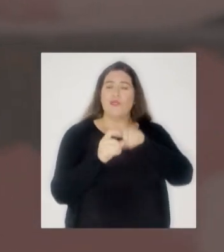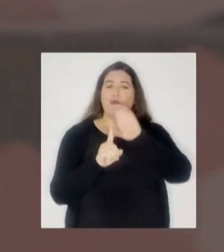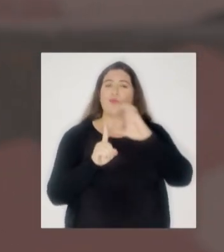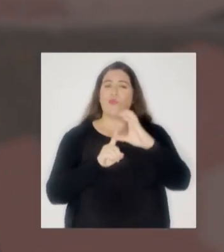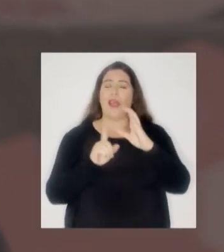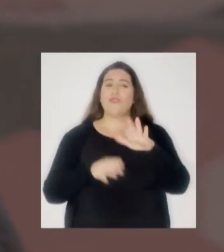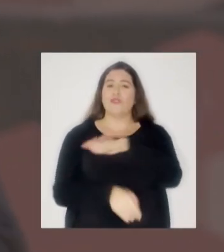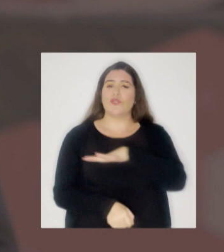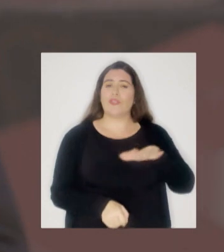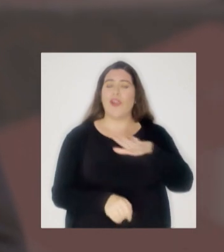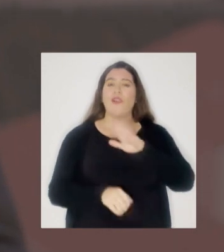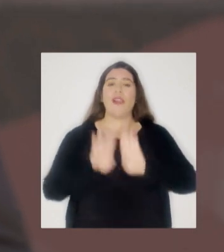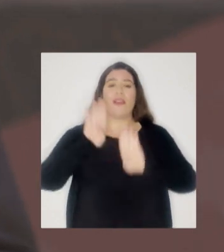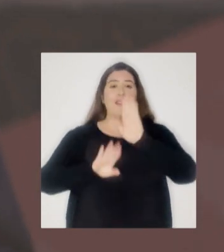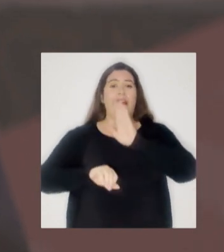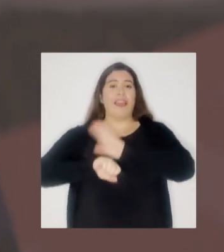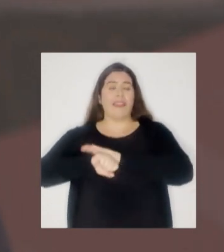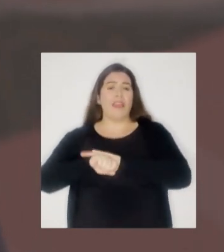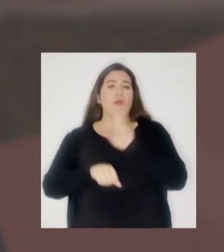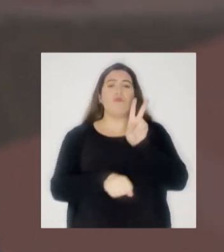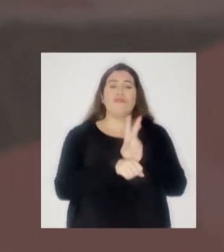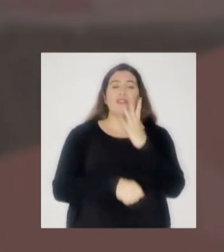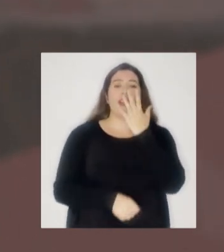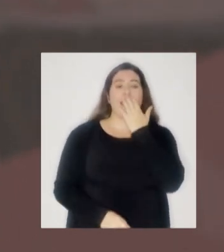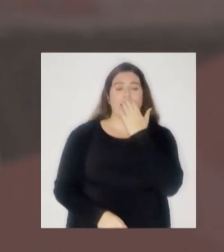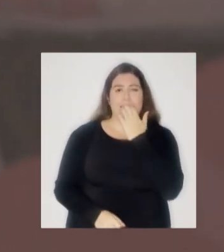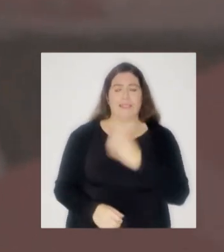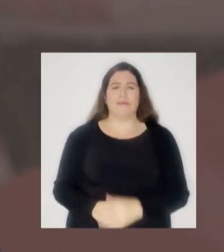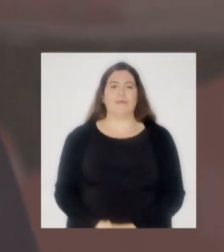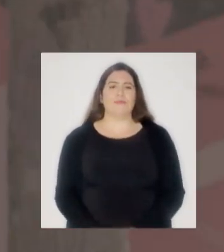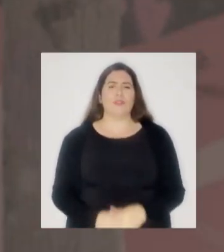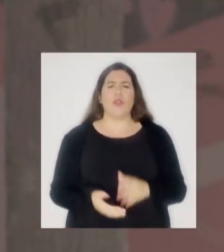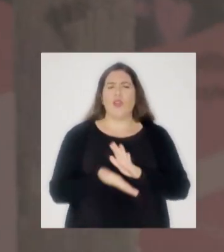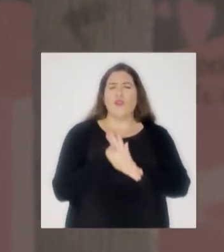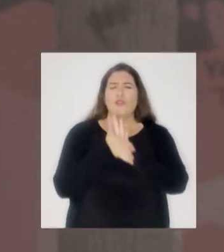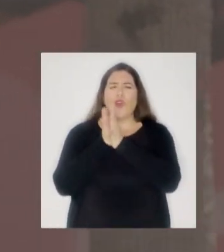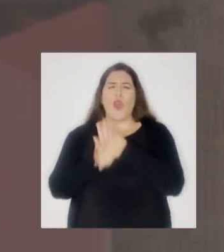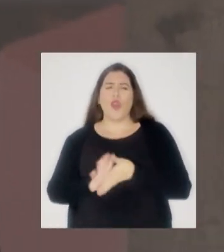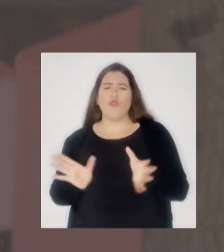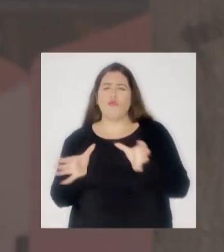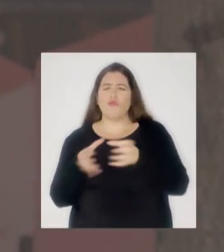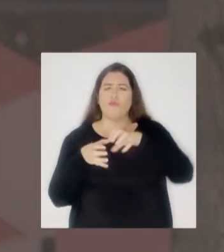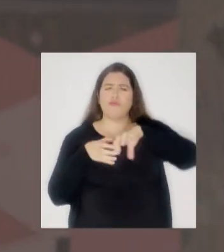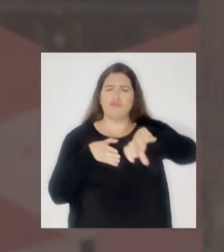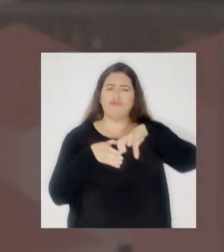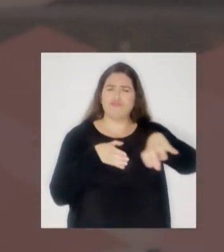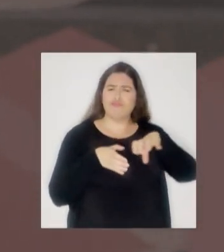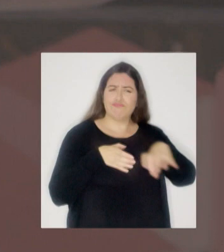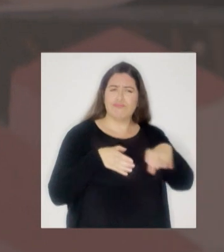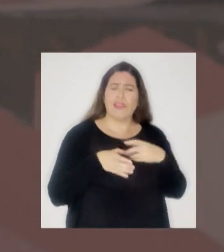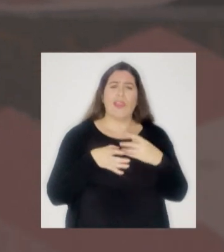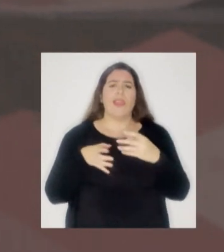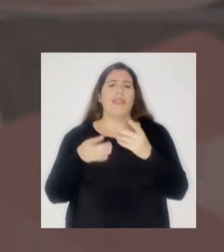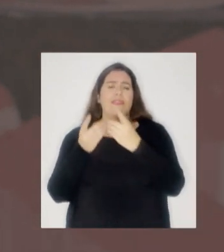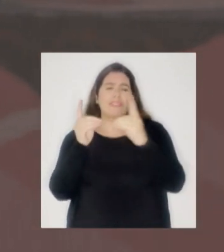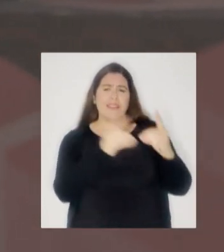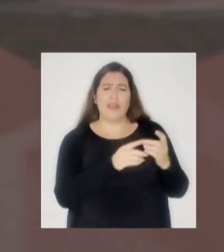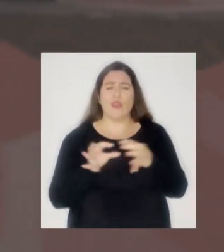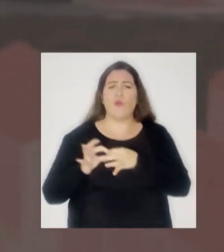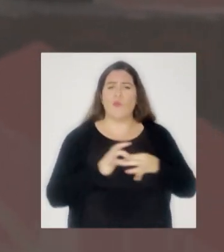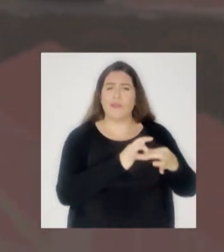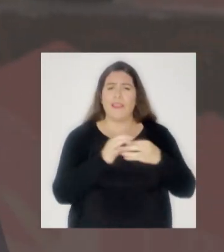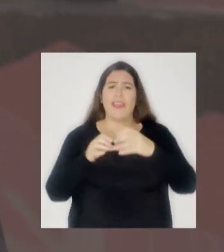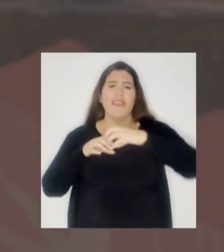con la candidatura de izquierda del profesor Eduardo Artés. Todas las disidencias y diversidades unidas, todas